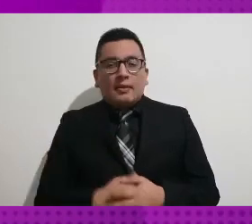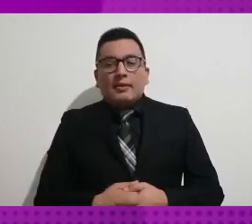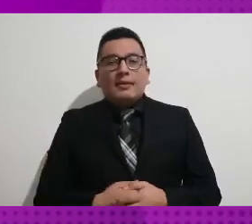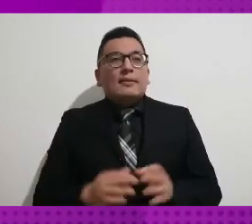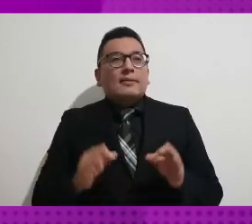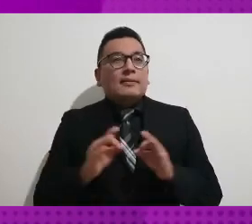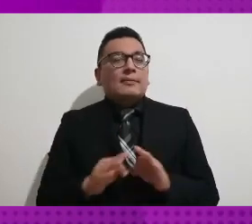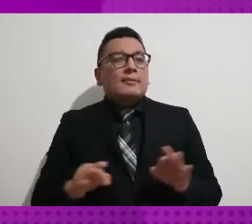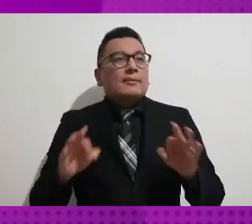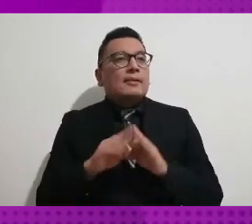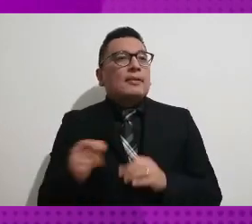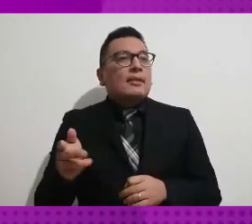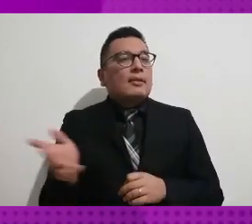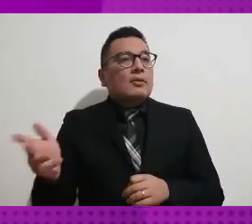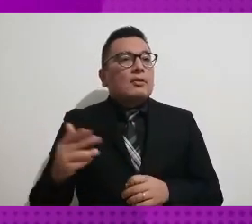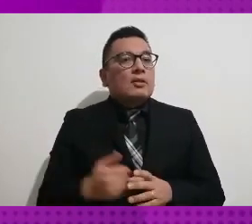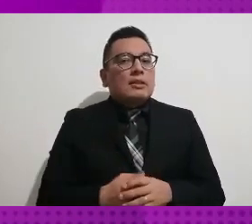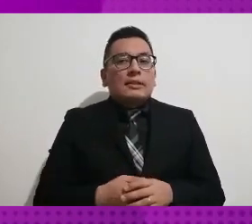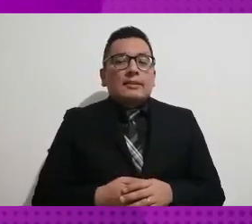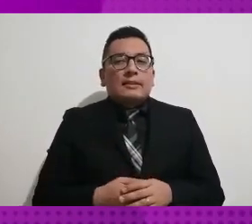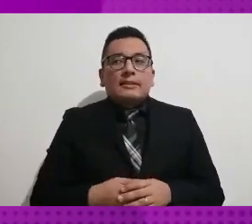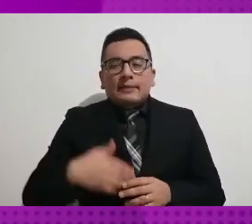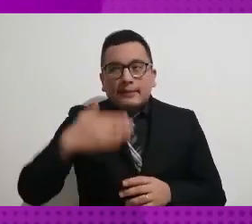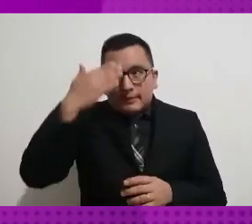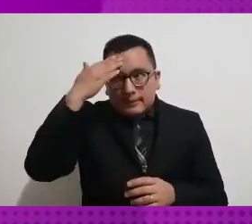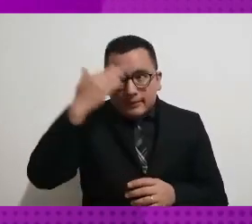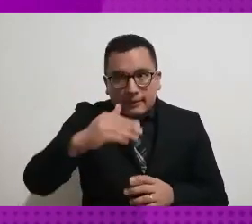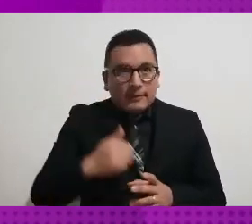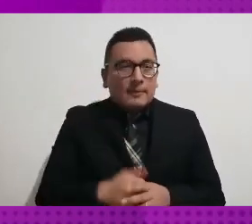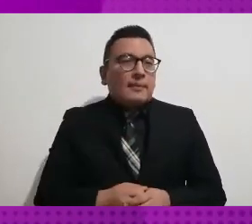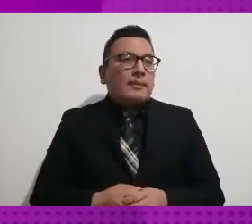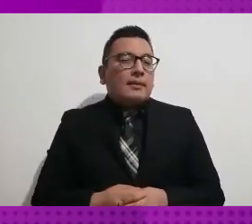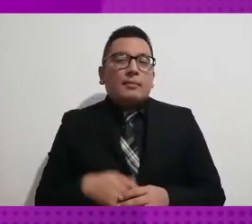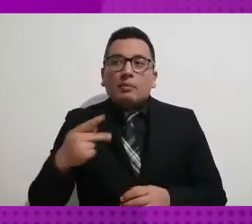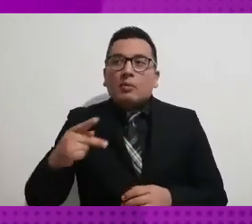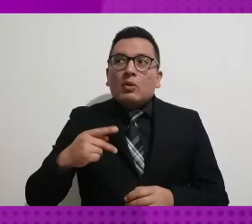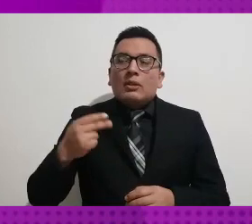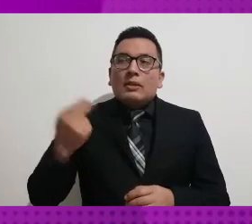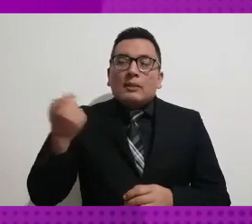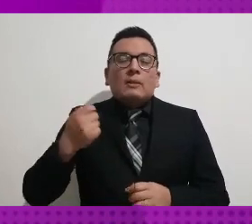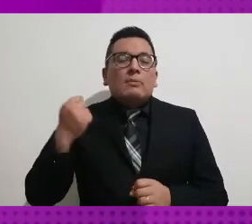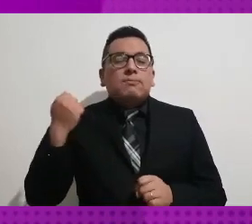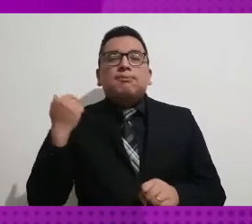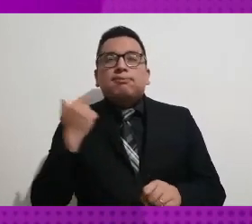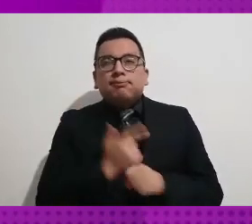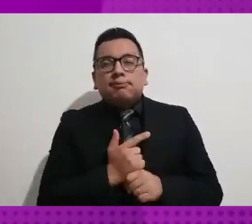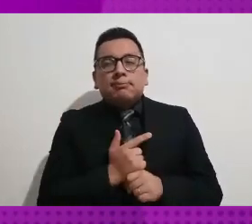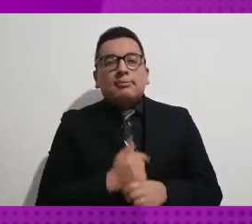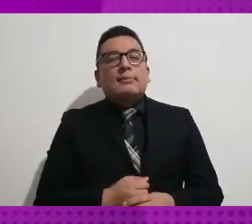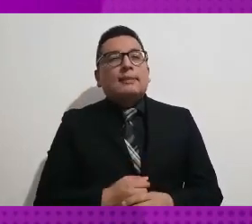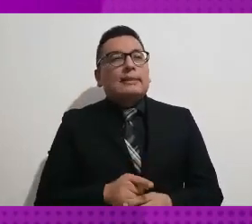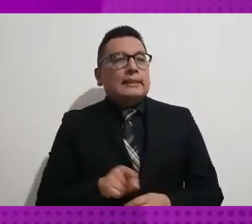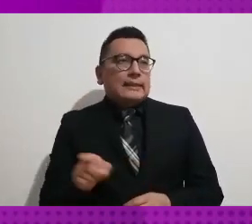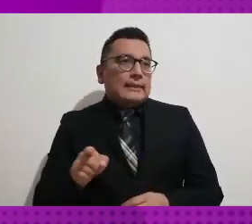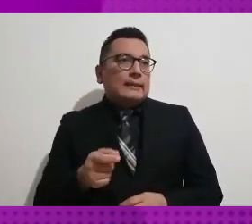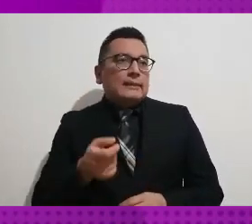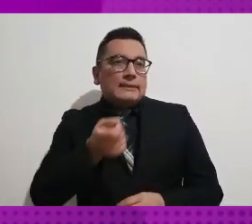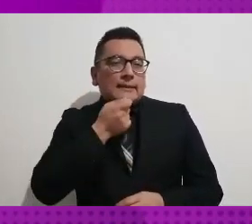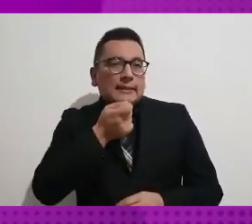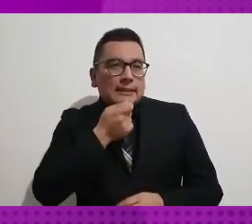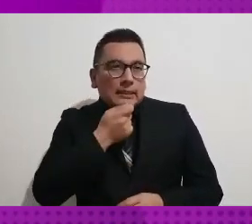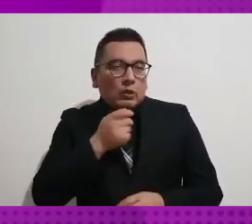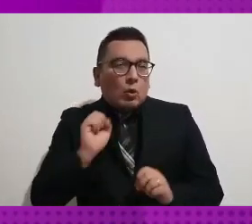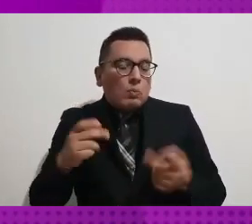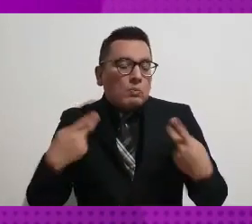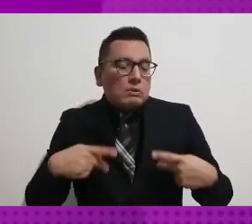¿sí? Sepan que efectivamente se les está tomando en cuenta, que en las escuelas sepan que hay este